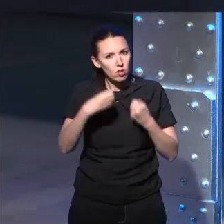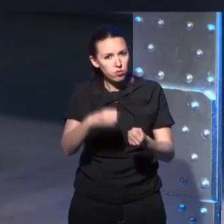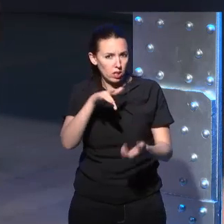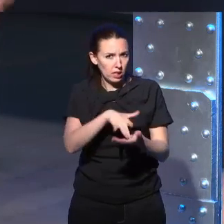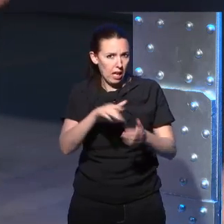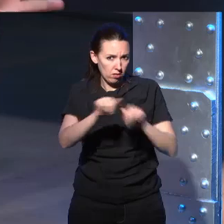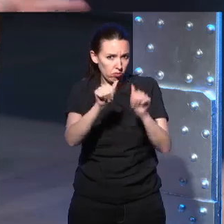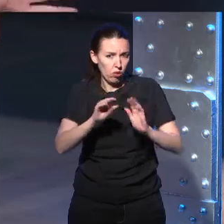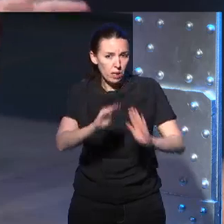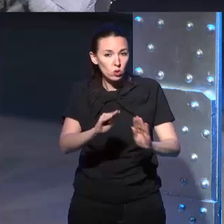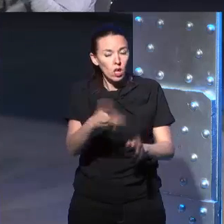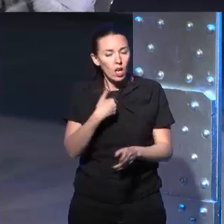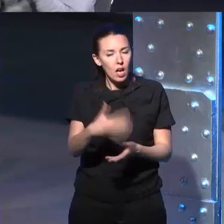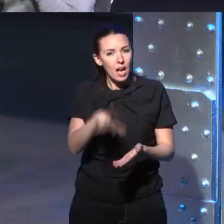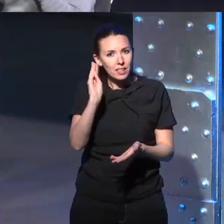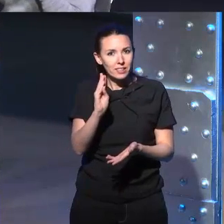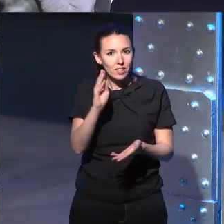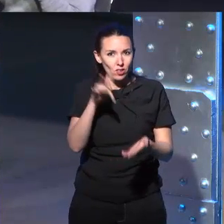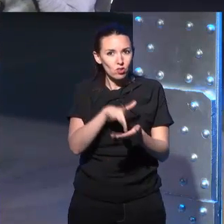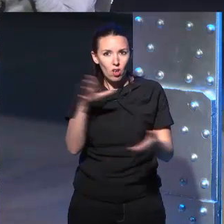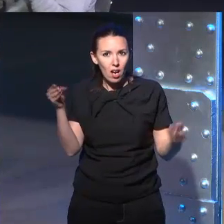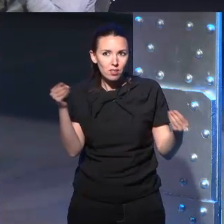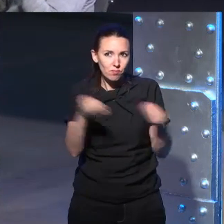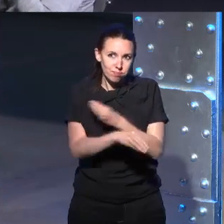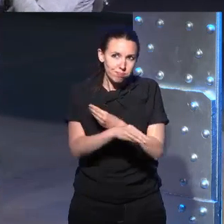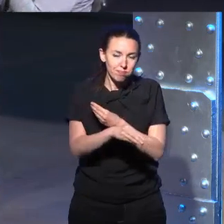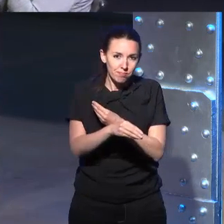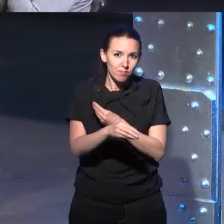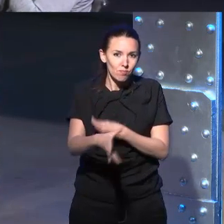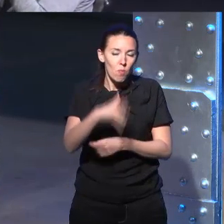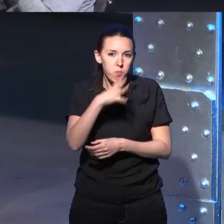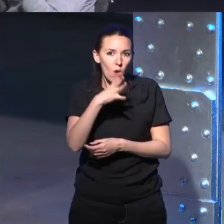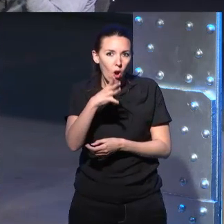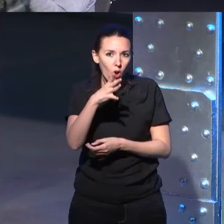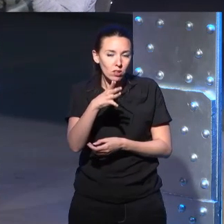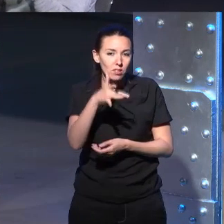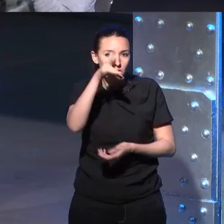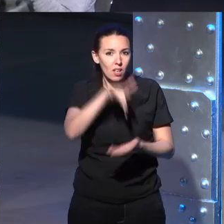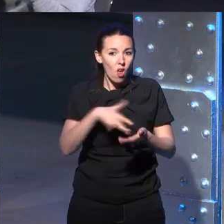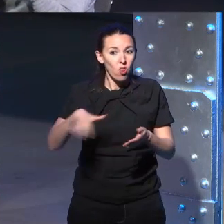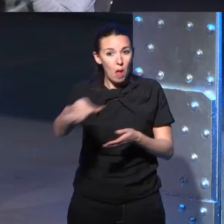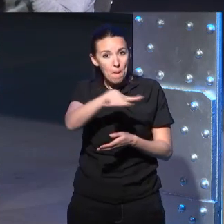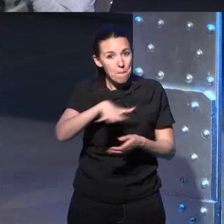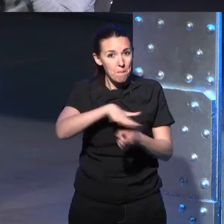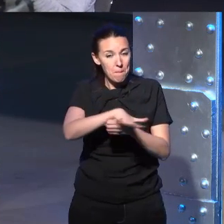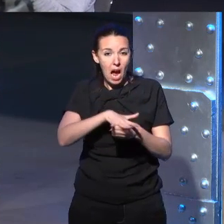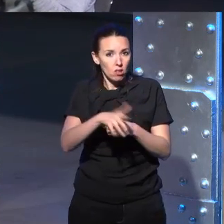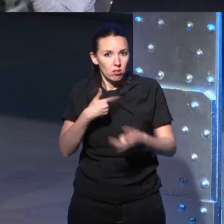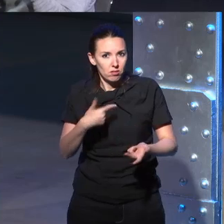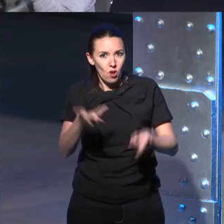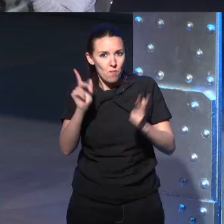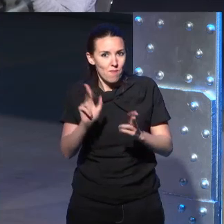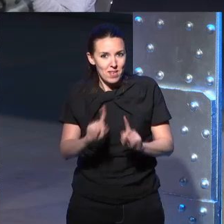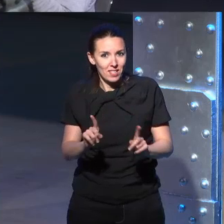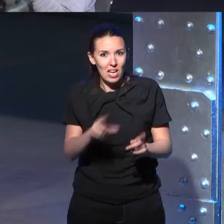propio Hendrix. Pero sí entiendo que no sean incompatibles precisamente porque el barrio este no permitía lo